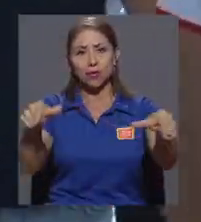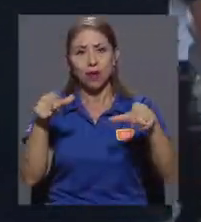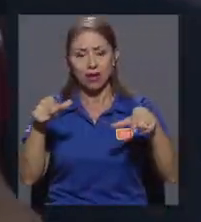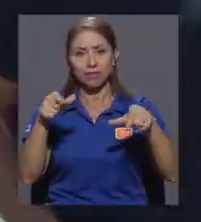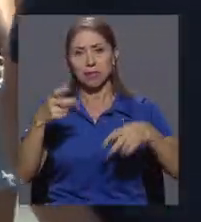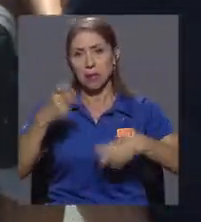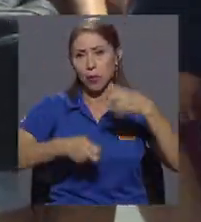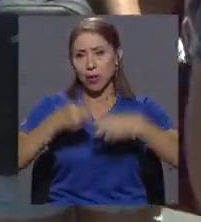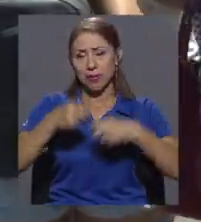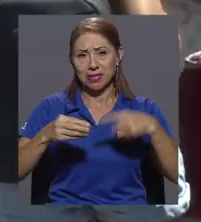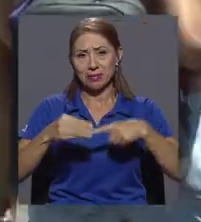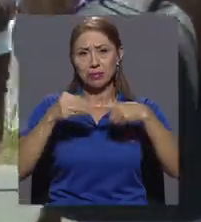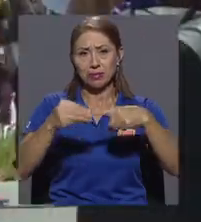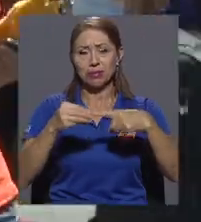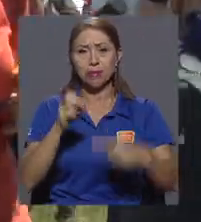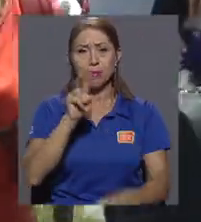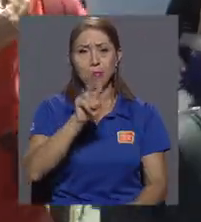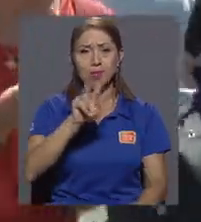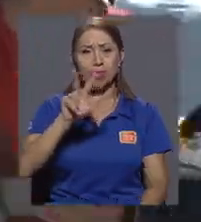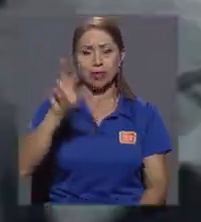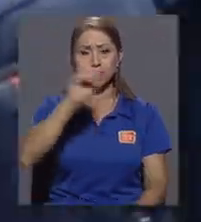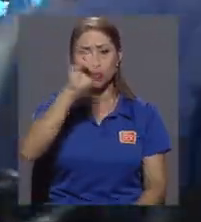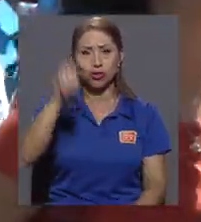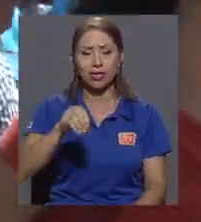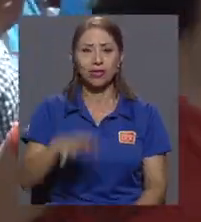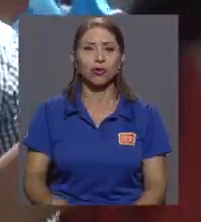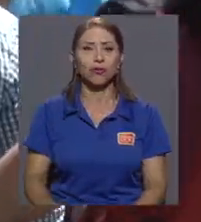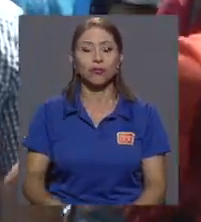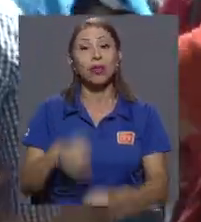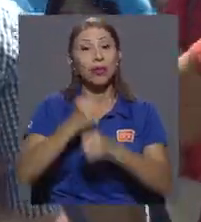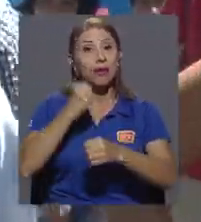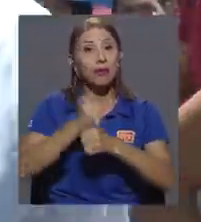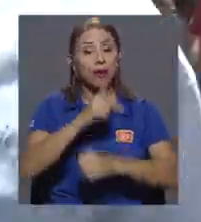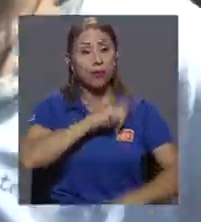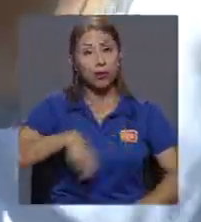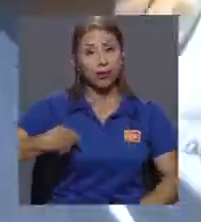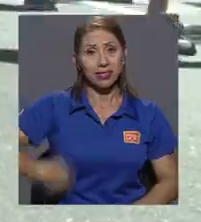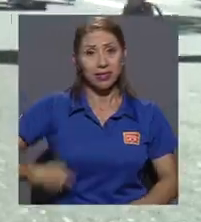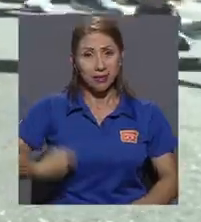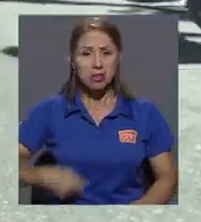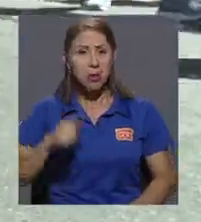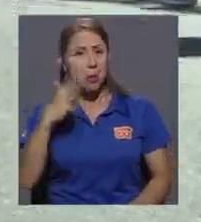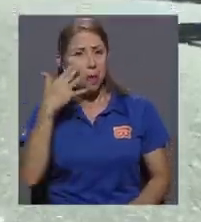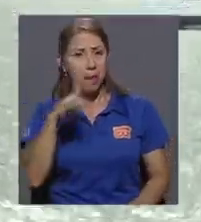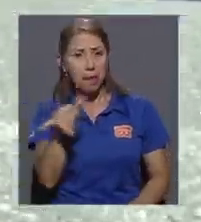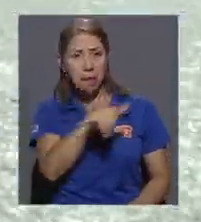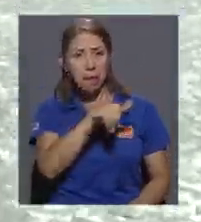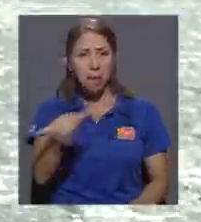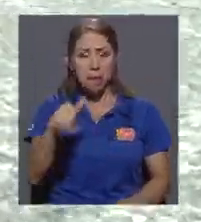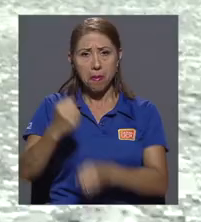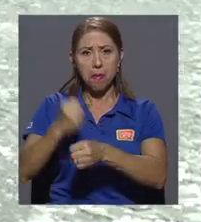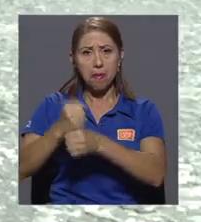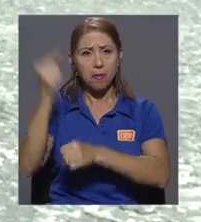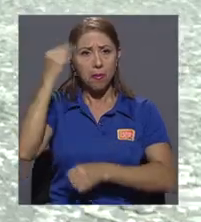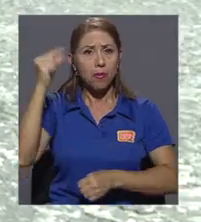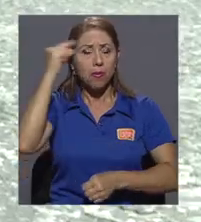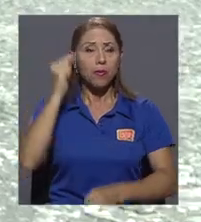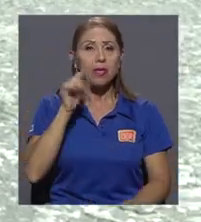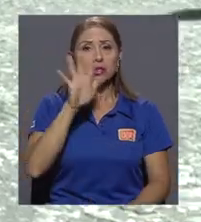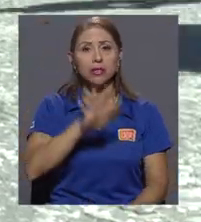problemas, con un 23%. La gestión del presidente es evaluada de forma similar a la gestión gubernamental, con